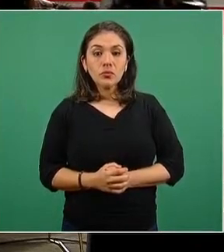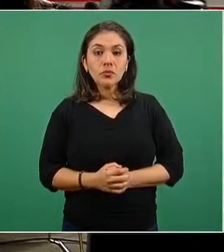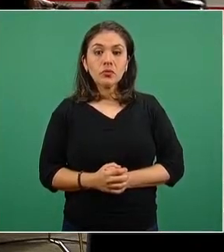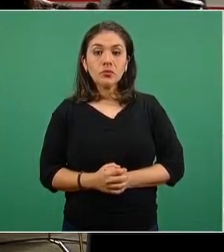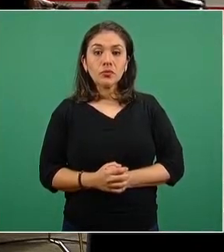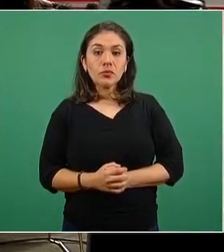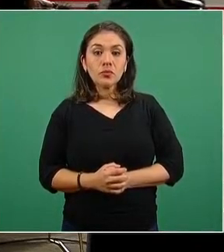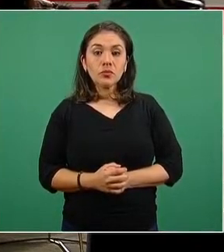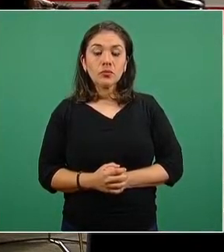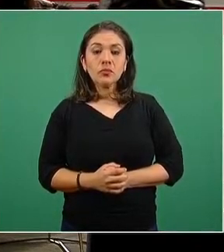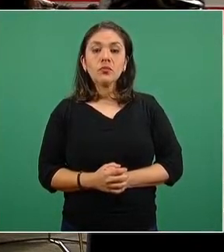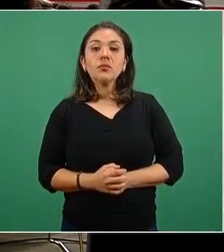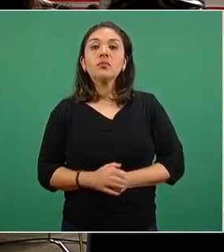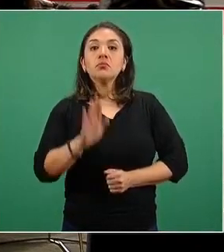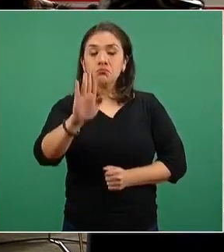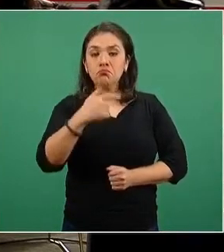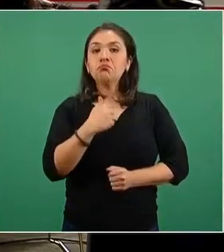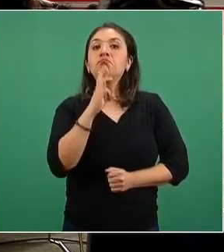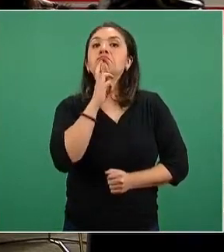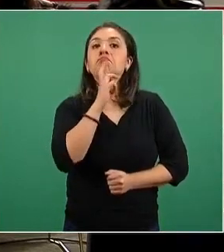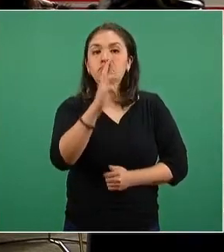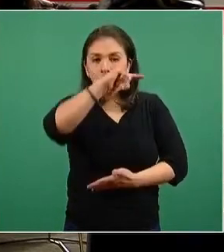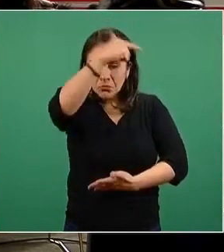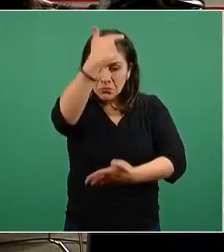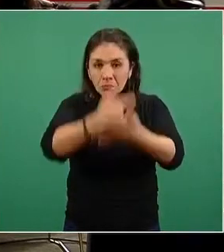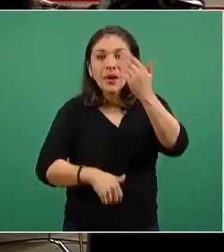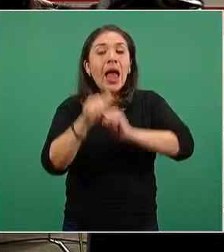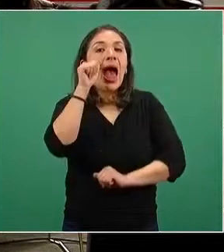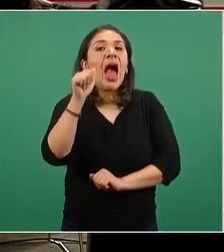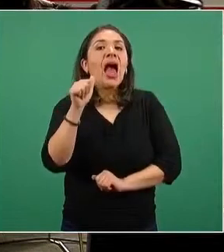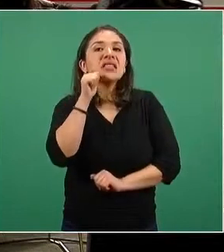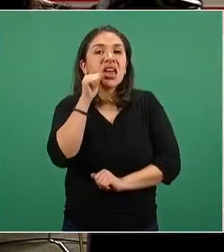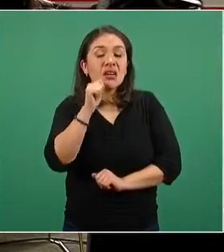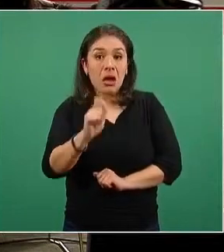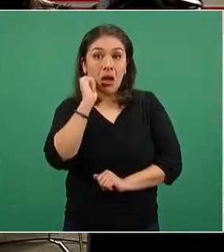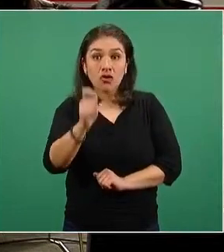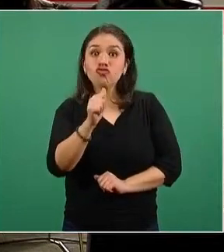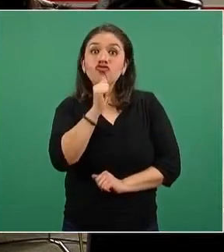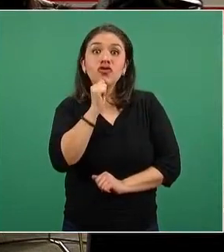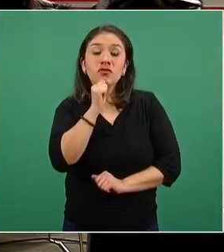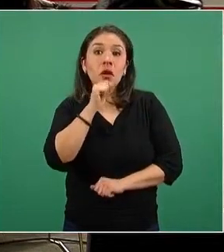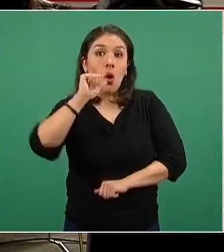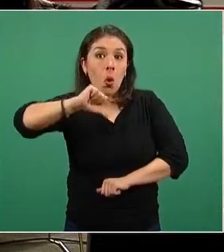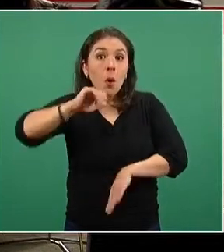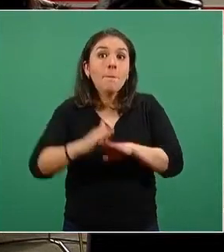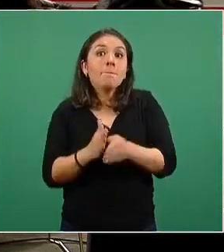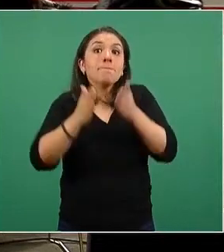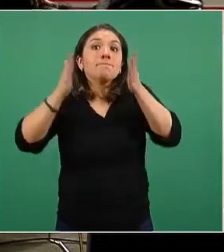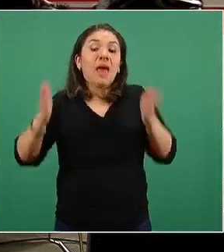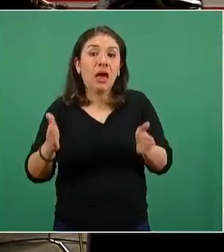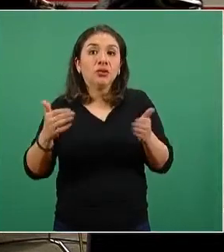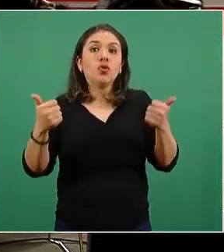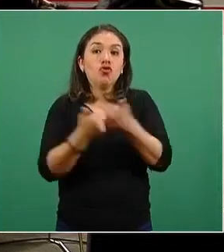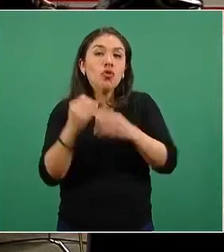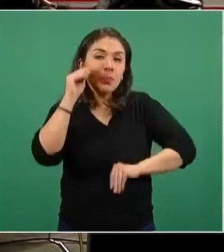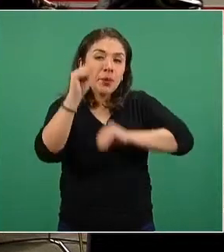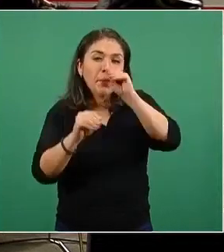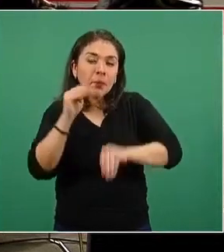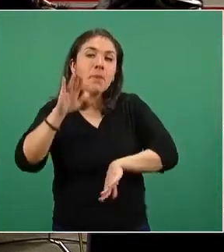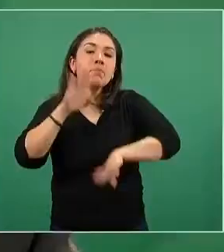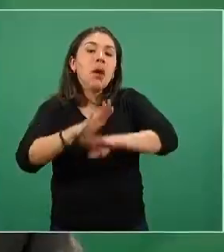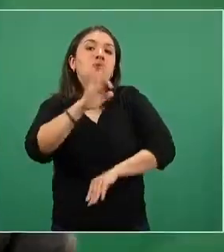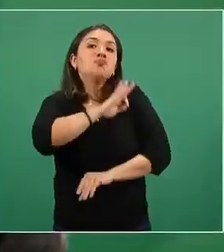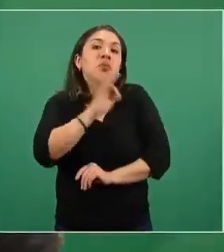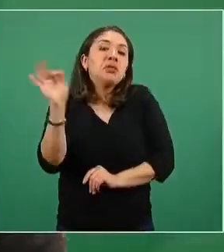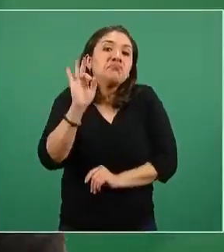¿Cómo no? Le doy la estadística de hasta ayer, todavía no incluye esta expansión y desde luego con la propia expansión puede